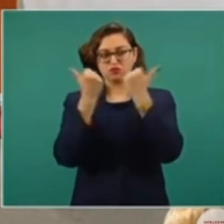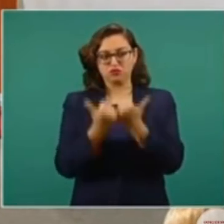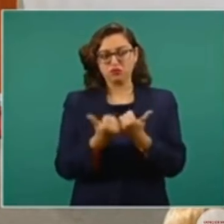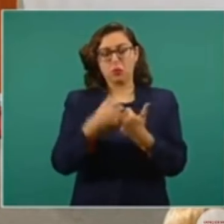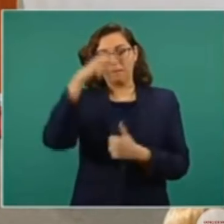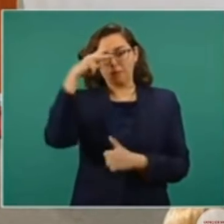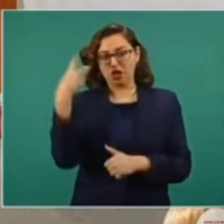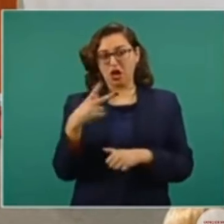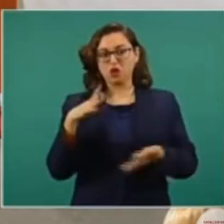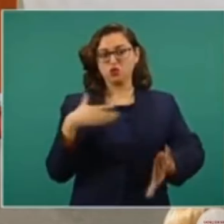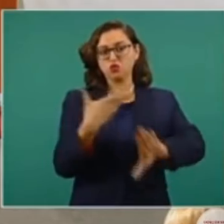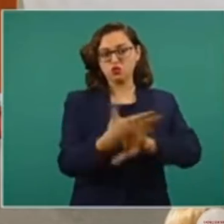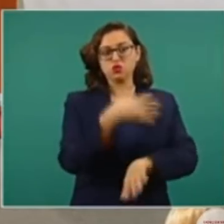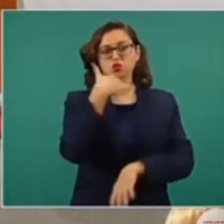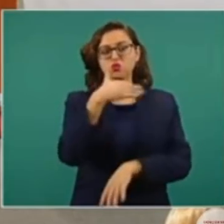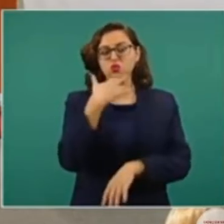Gracias.